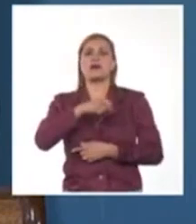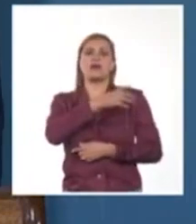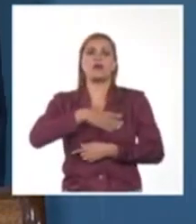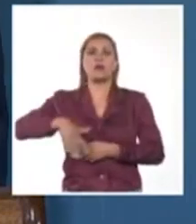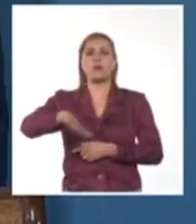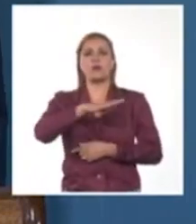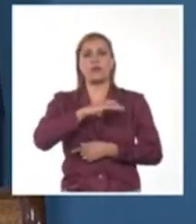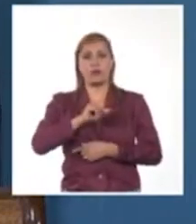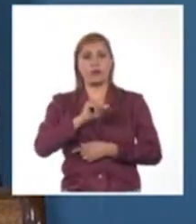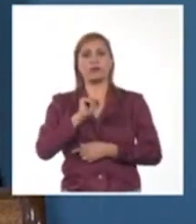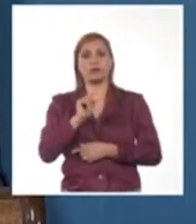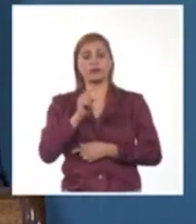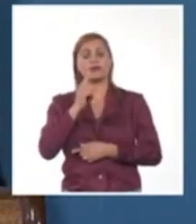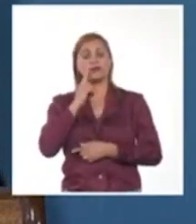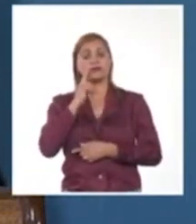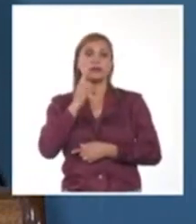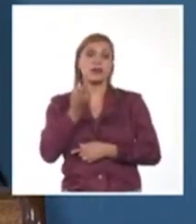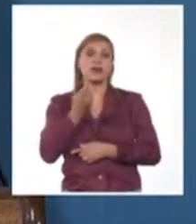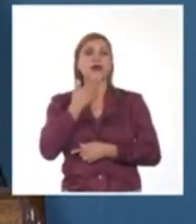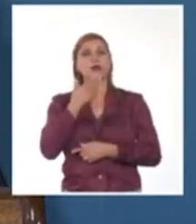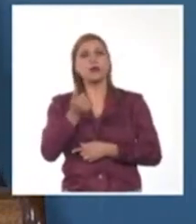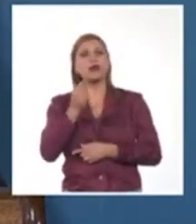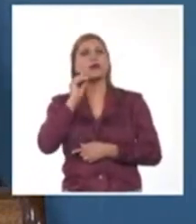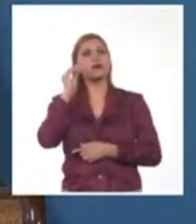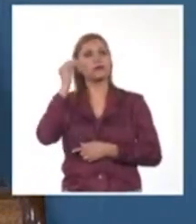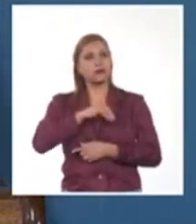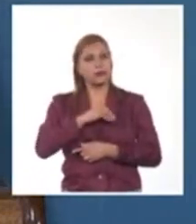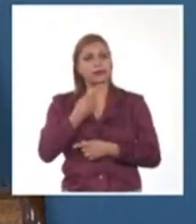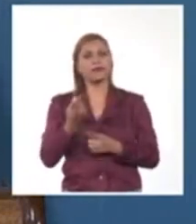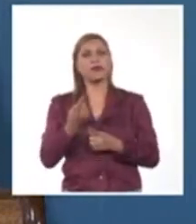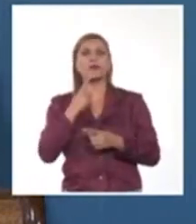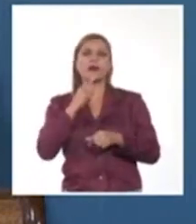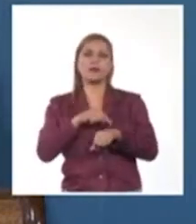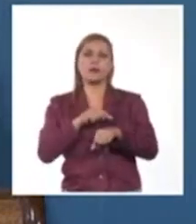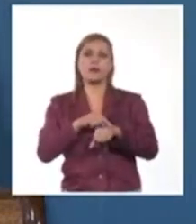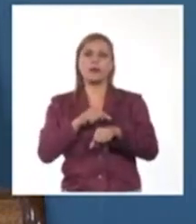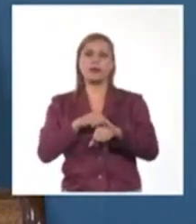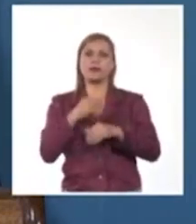que fueren tomados en cuenta en este proceso.